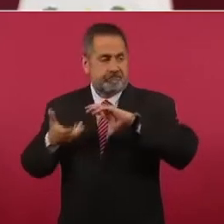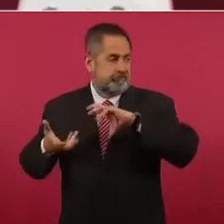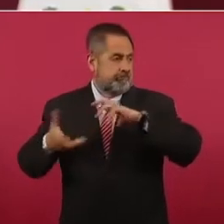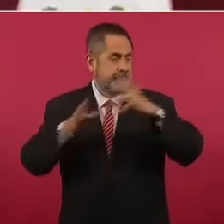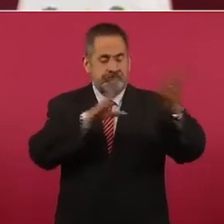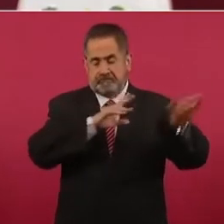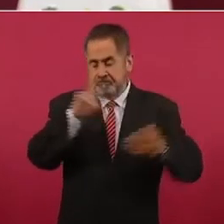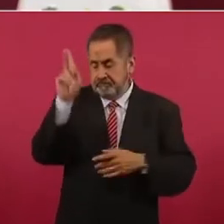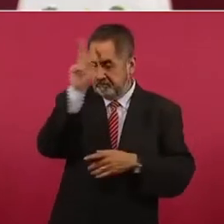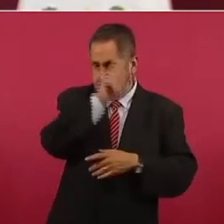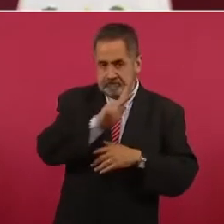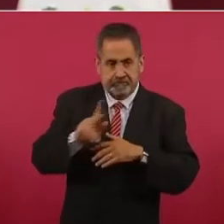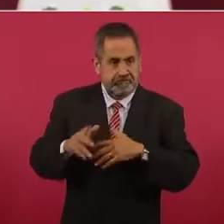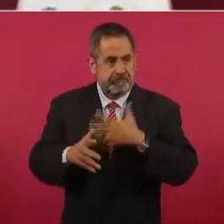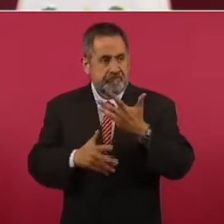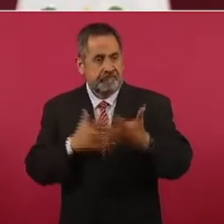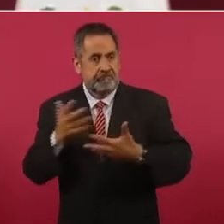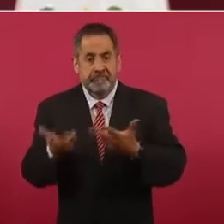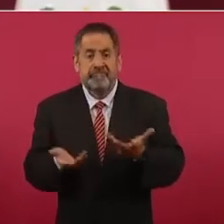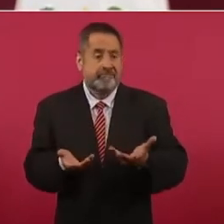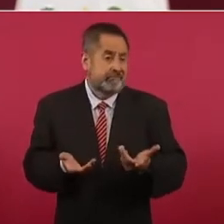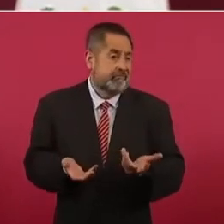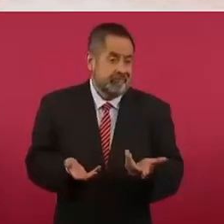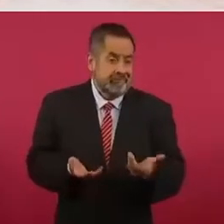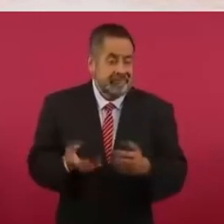Que imagínense,